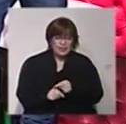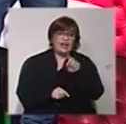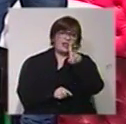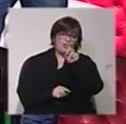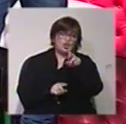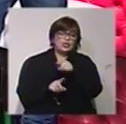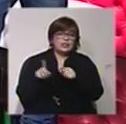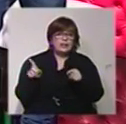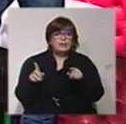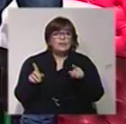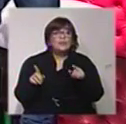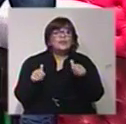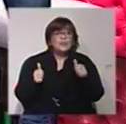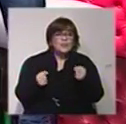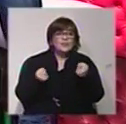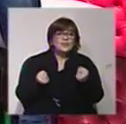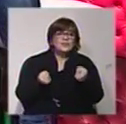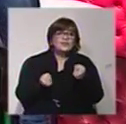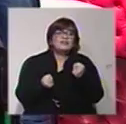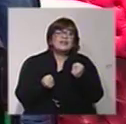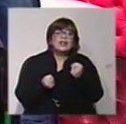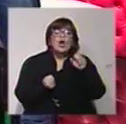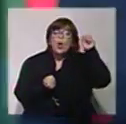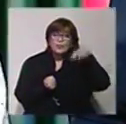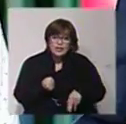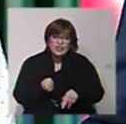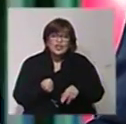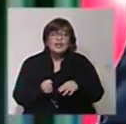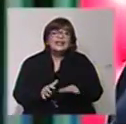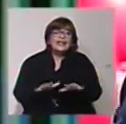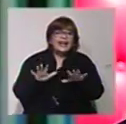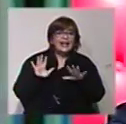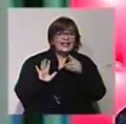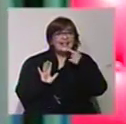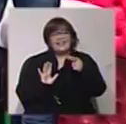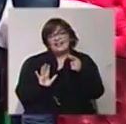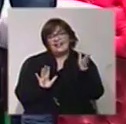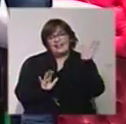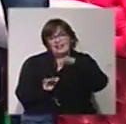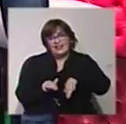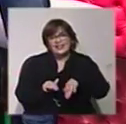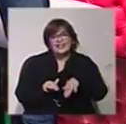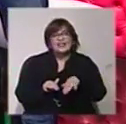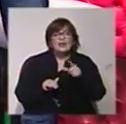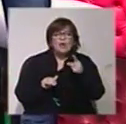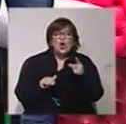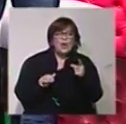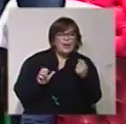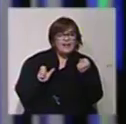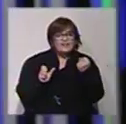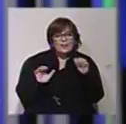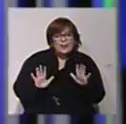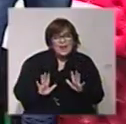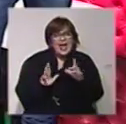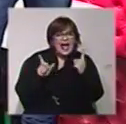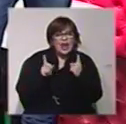Con ustedes. Vamos arriba, Martín. El post partido es fundamental. La opinión es fundamental. Y el previo también, cuando tirás cualquier sanata. Las cábalas no se dicen, pero ¿sos cabulero o no? No. No. ¿Y